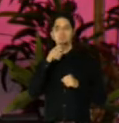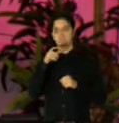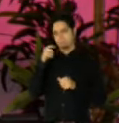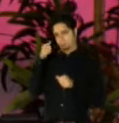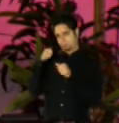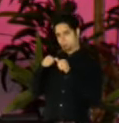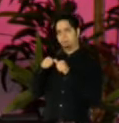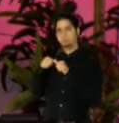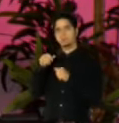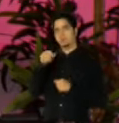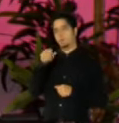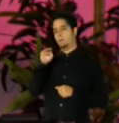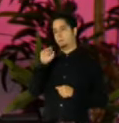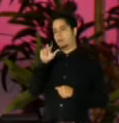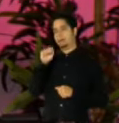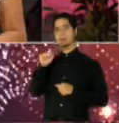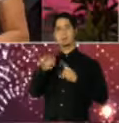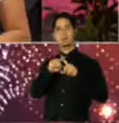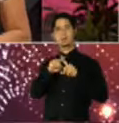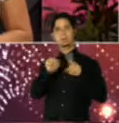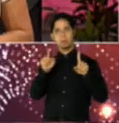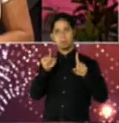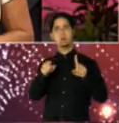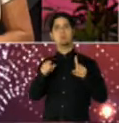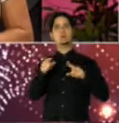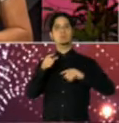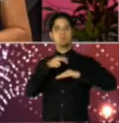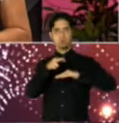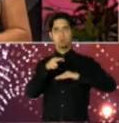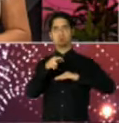recordar que a principios de año Puerto Rico sufrió, sobre todo el área